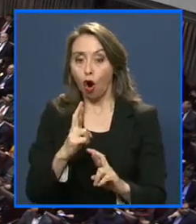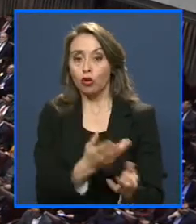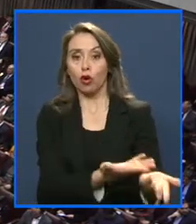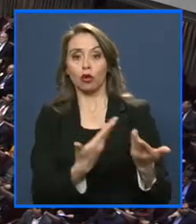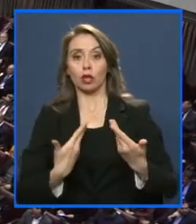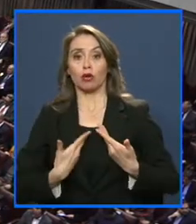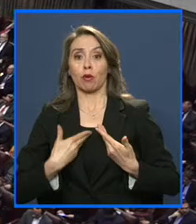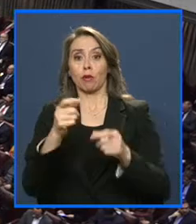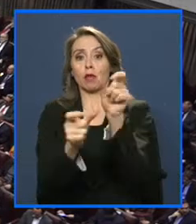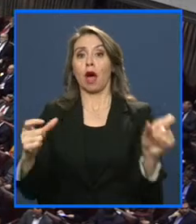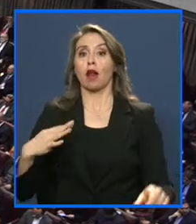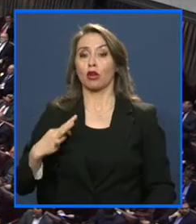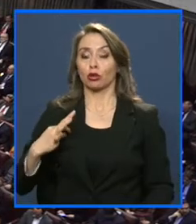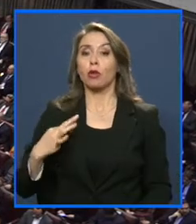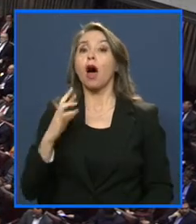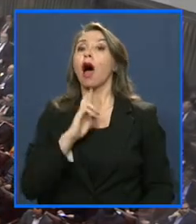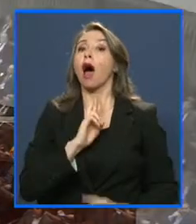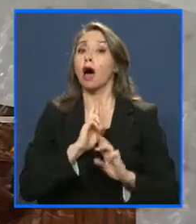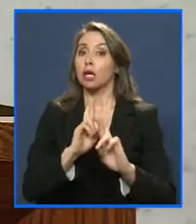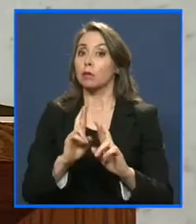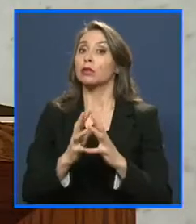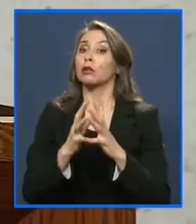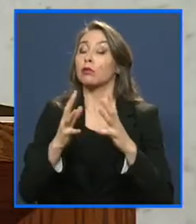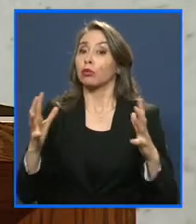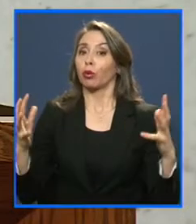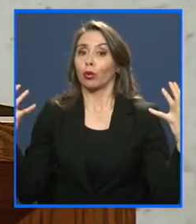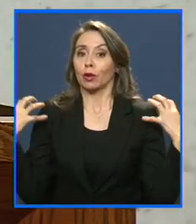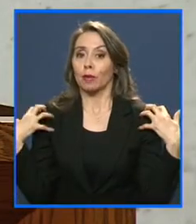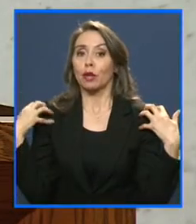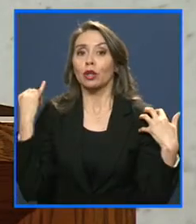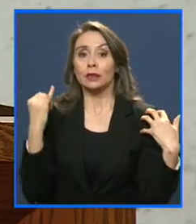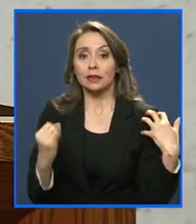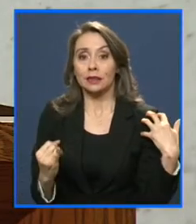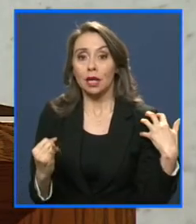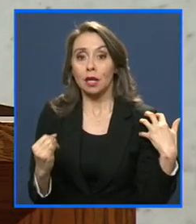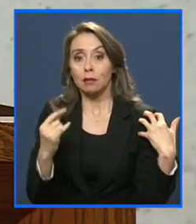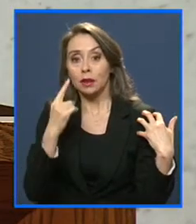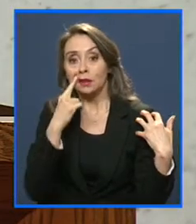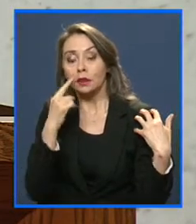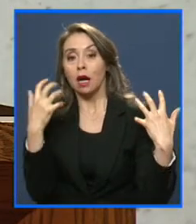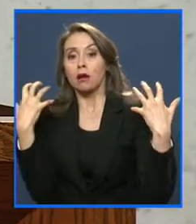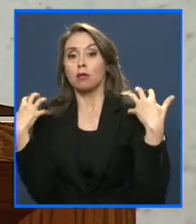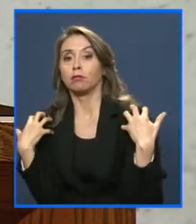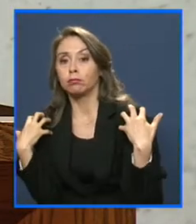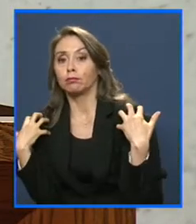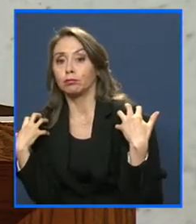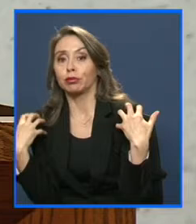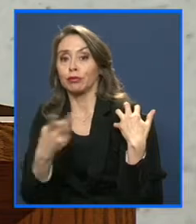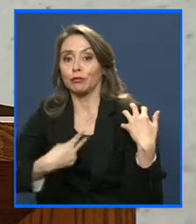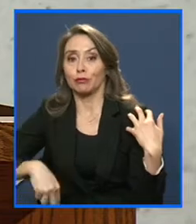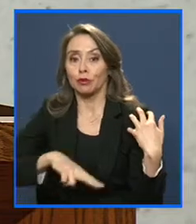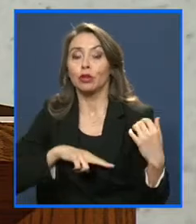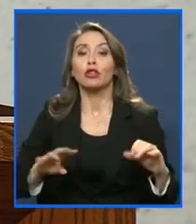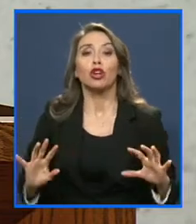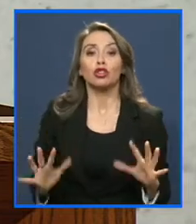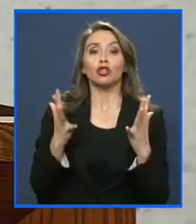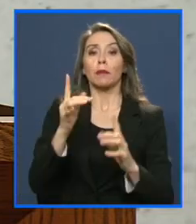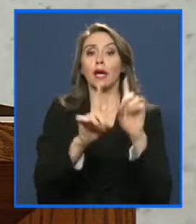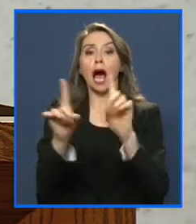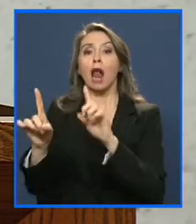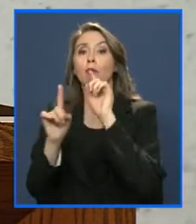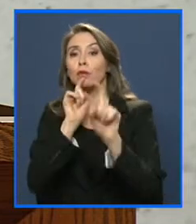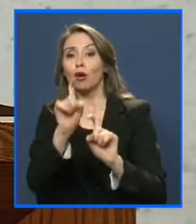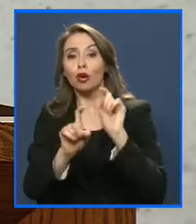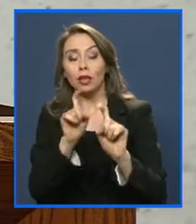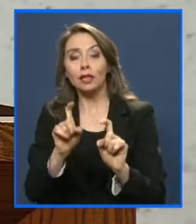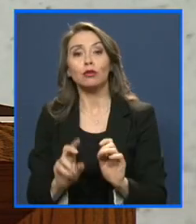la ciudadanía representa una enorme responsabilidad que siempre pesa sobre nuestros hombros y aunque sorprenda a algunos críticos